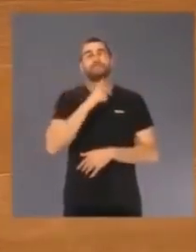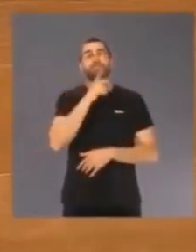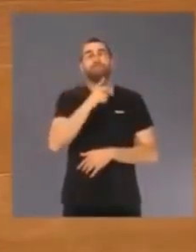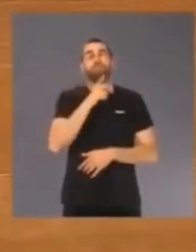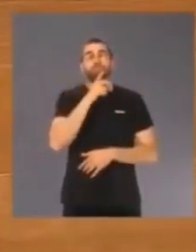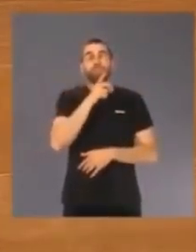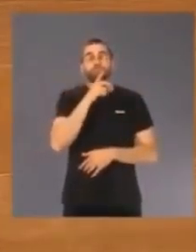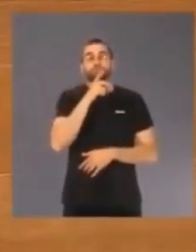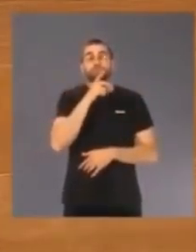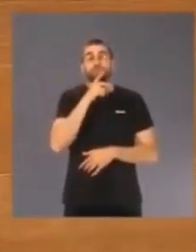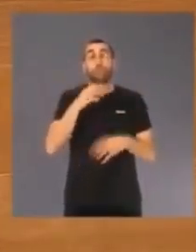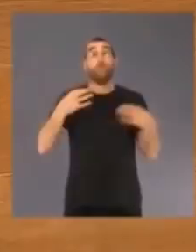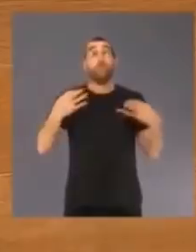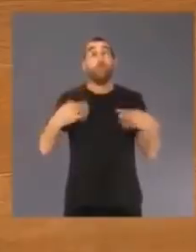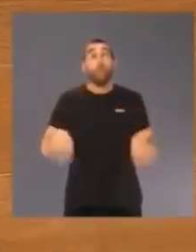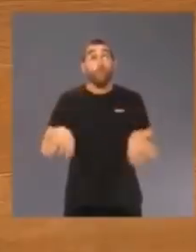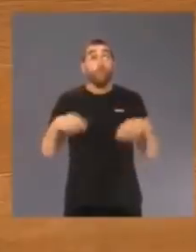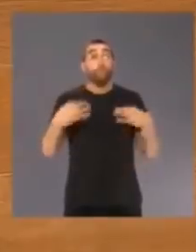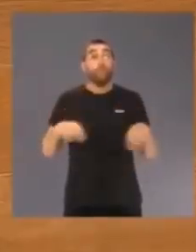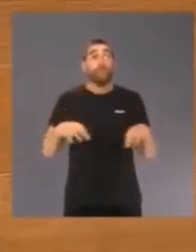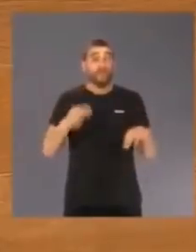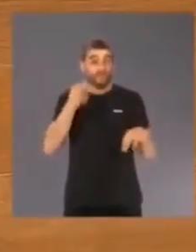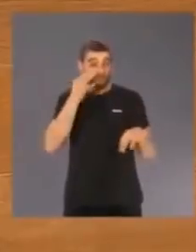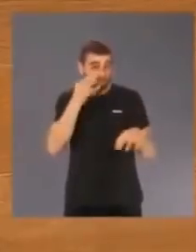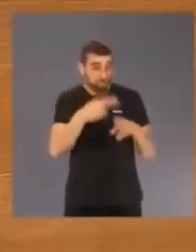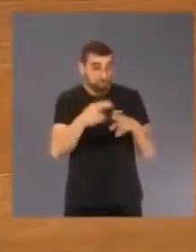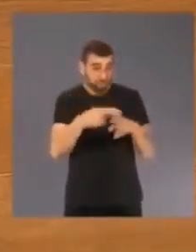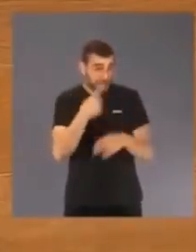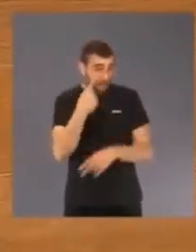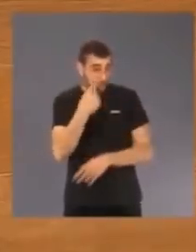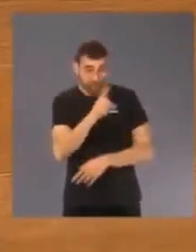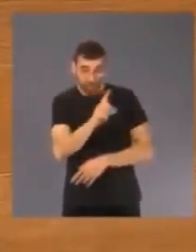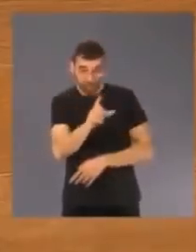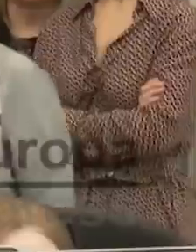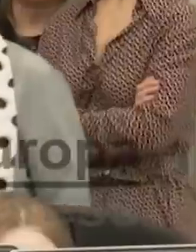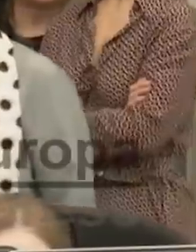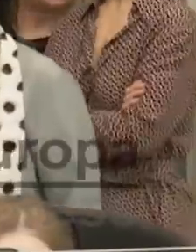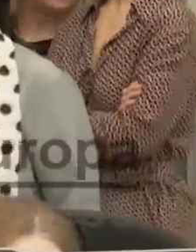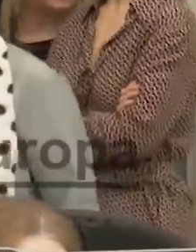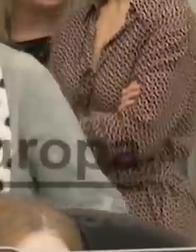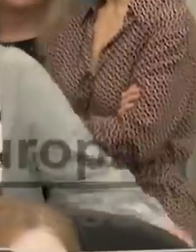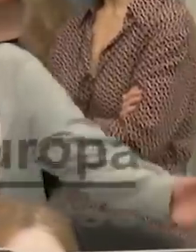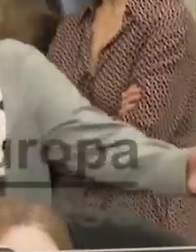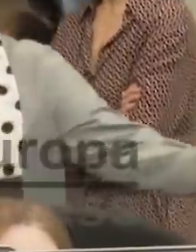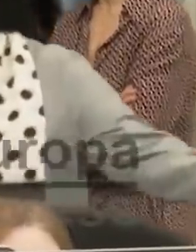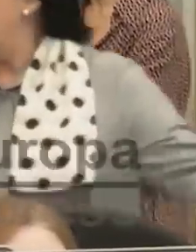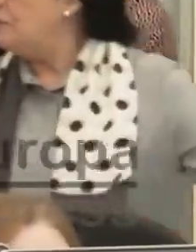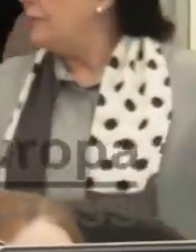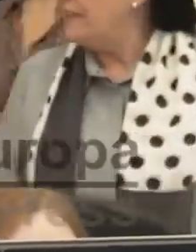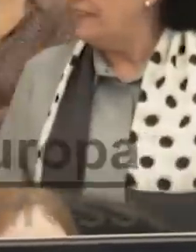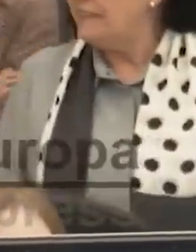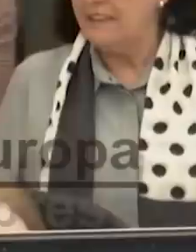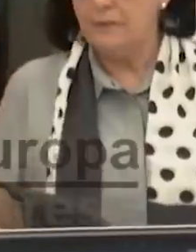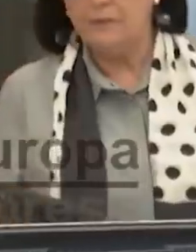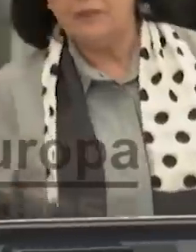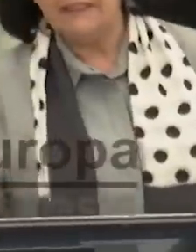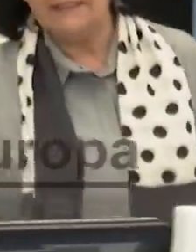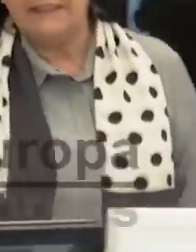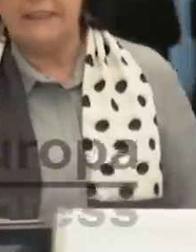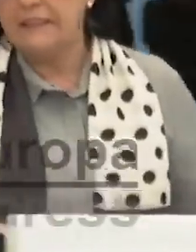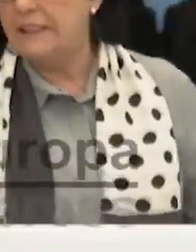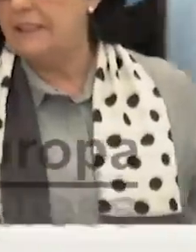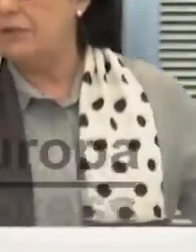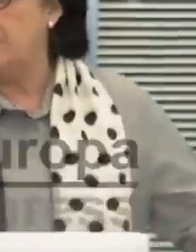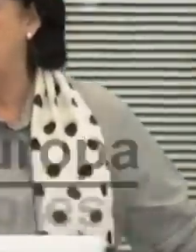una denuncia del Partido Popular. Y así estamos, ocultando información y ahora que habla tanto del señor Puig y habla del